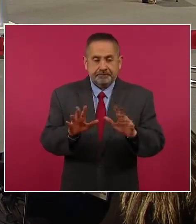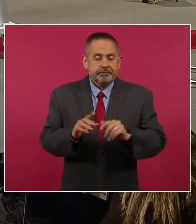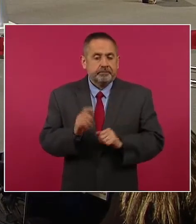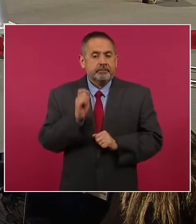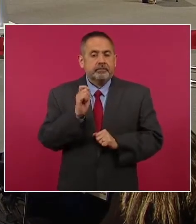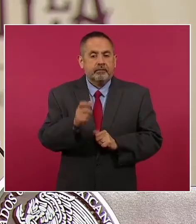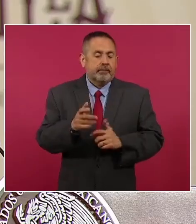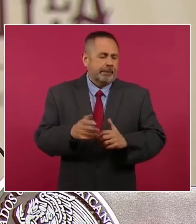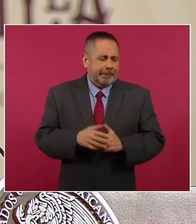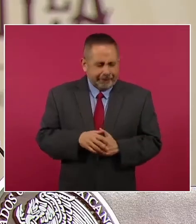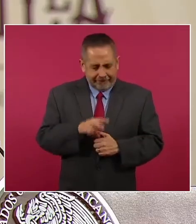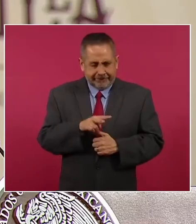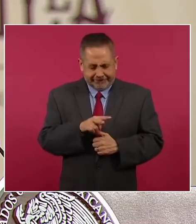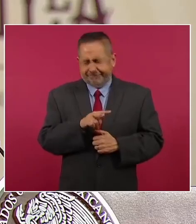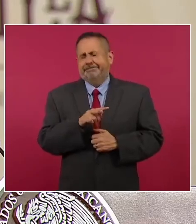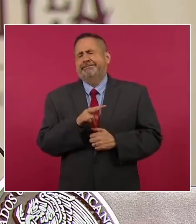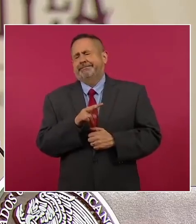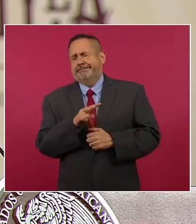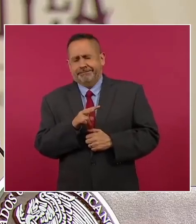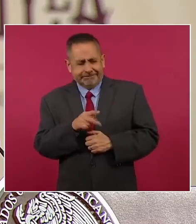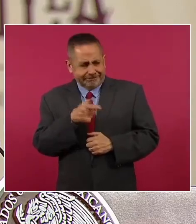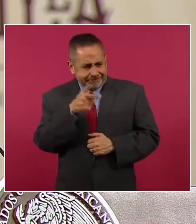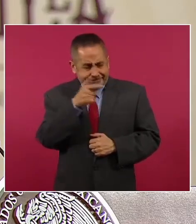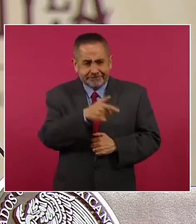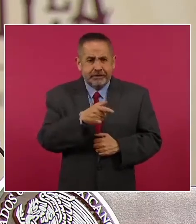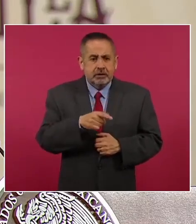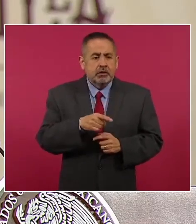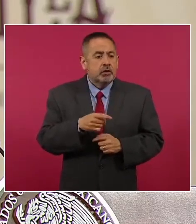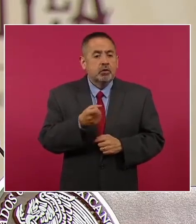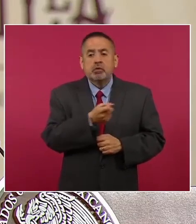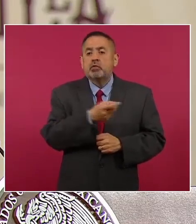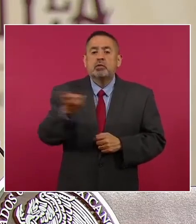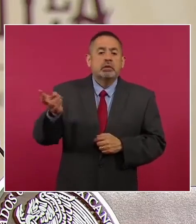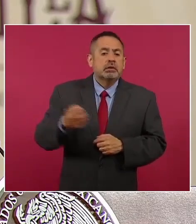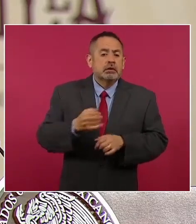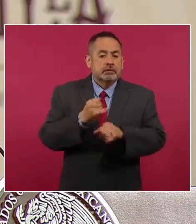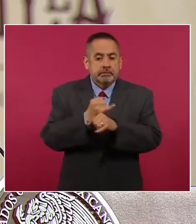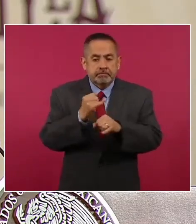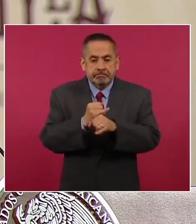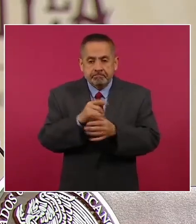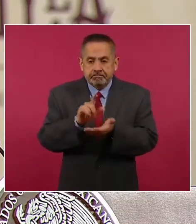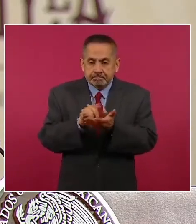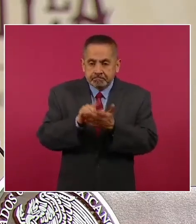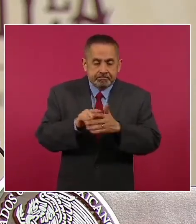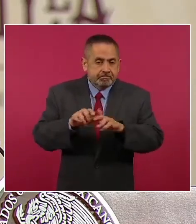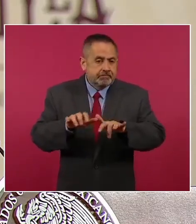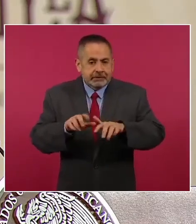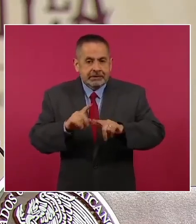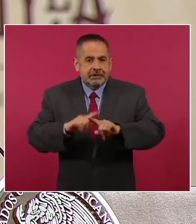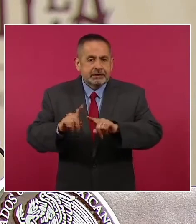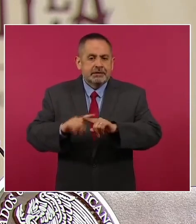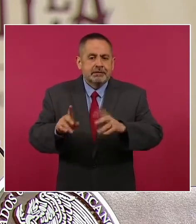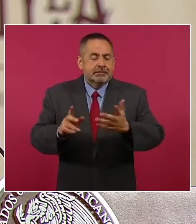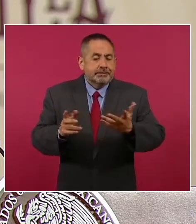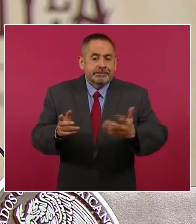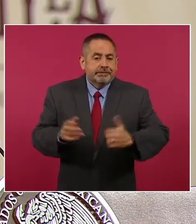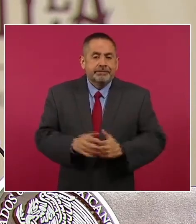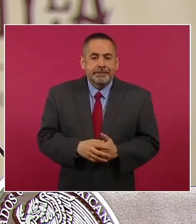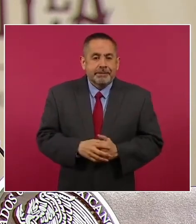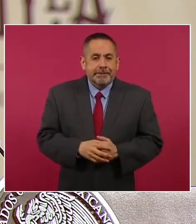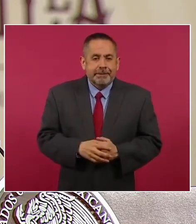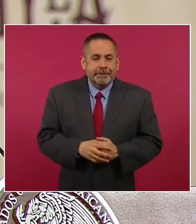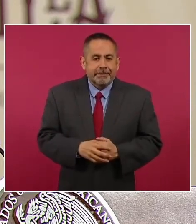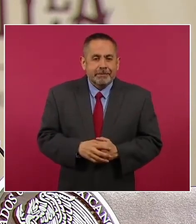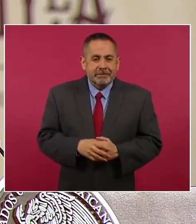nos llamó mucho la atención que los usuarios de las redes sociales se